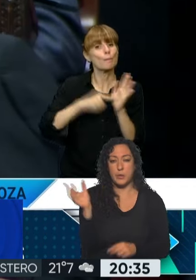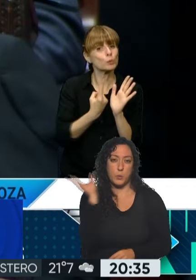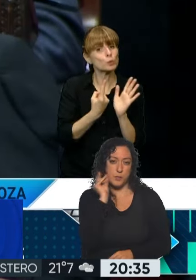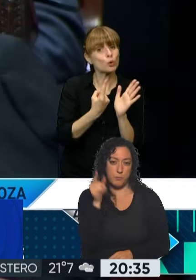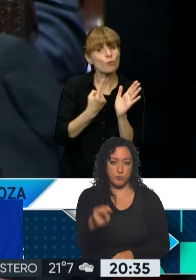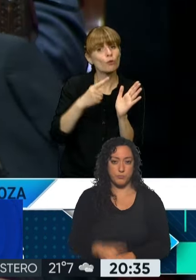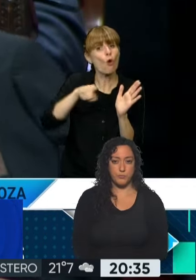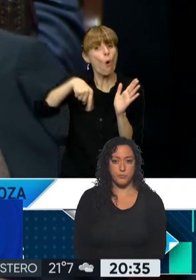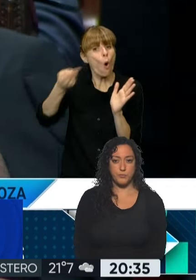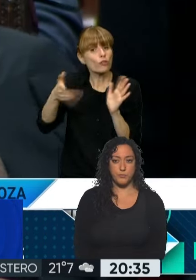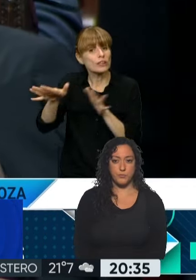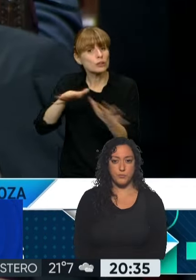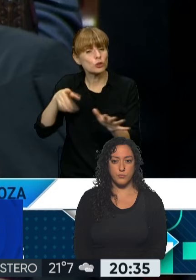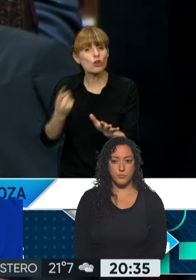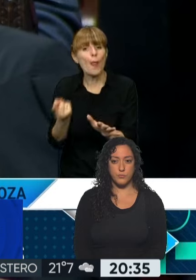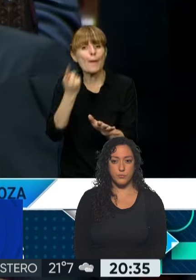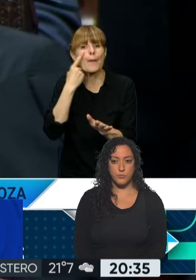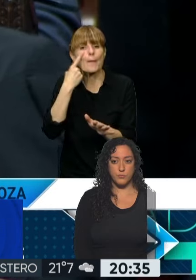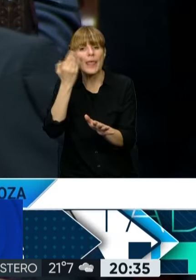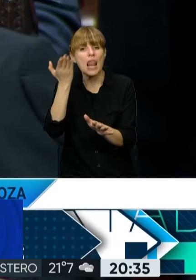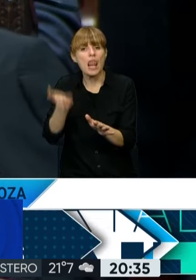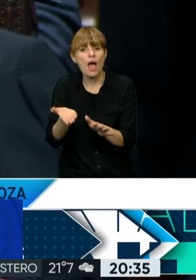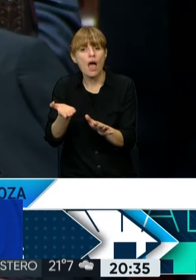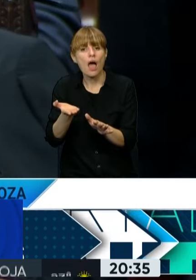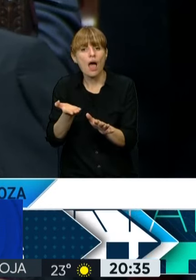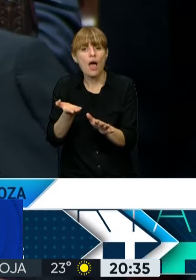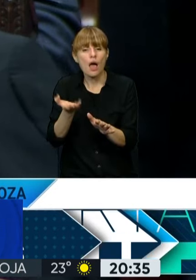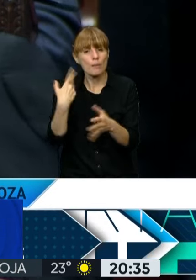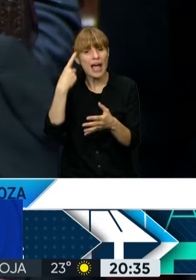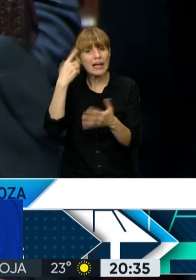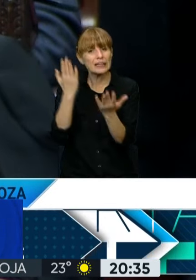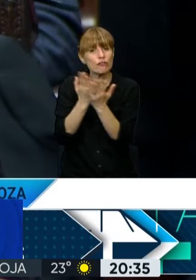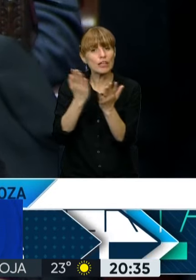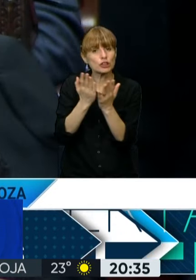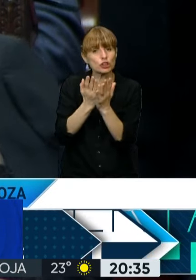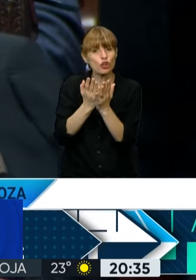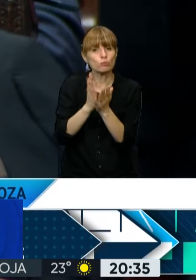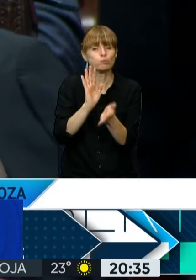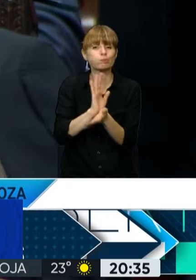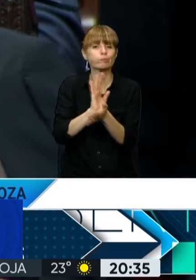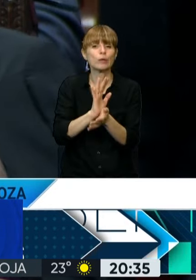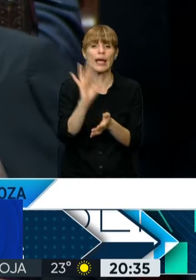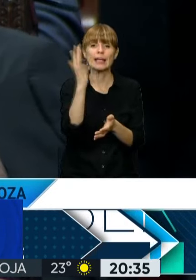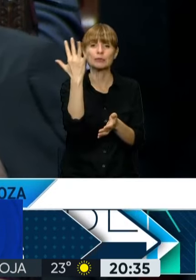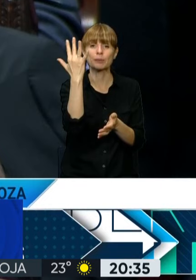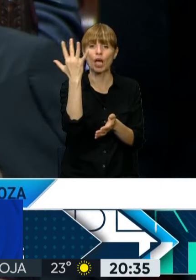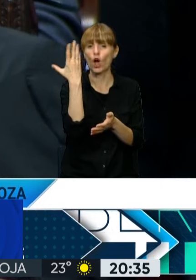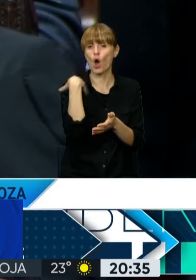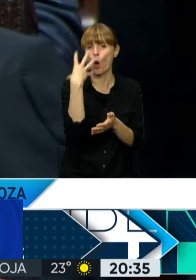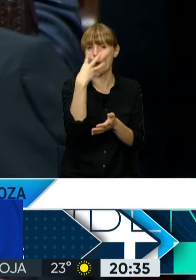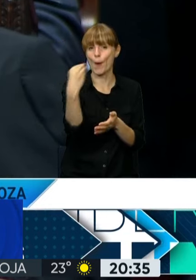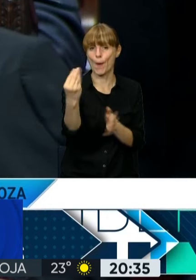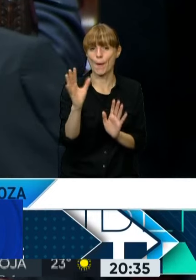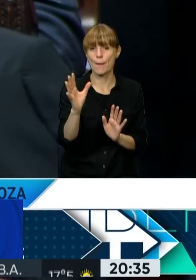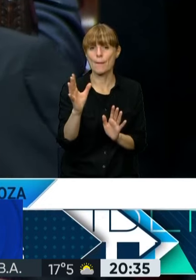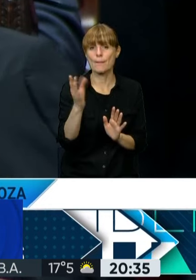pasando. Y quiero hacerles una reflexión porque el espejo es nuestro mejor reflejo de que acá hay muchos que hablan de los trabajadores pero